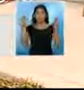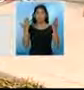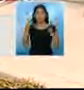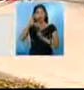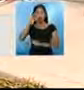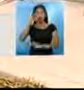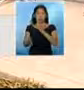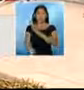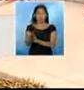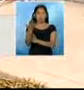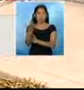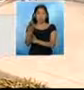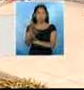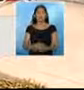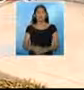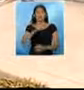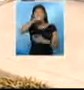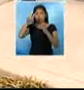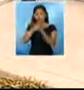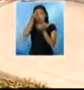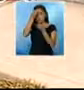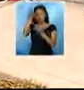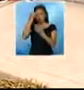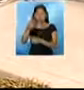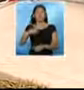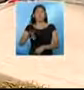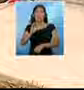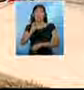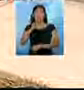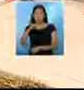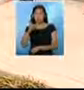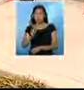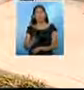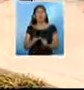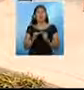8 exactamente de la mañana. Esa es la información que tenemos desde Comas. Adelante con ustedes en estudios.